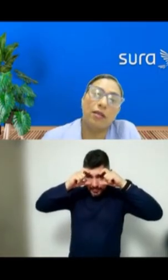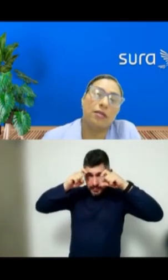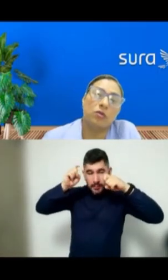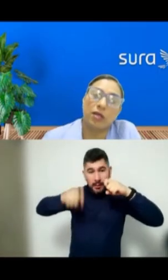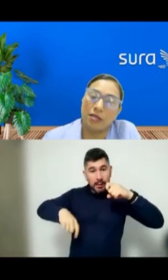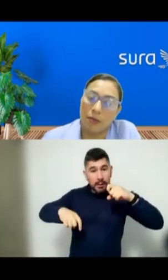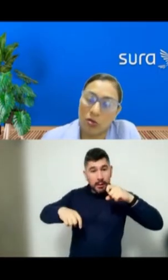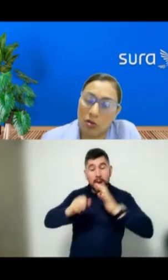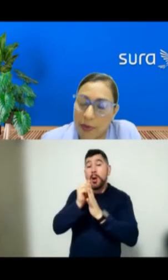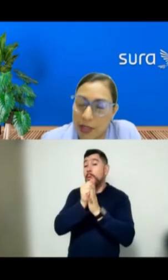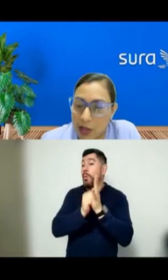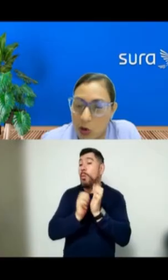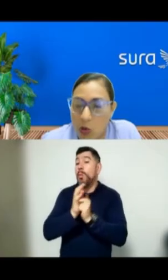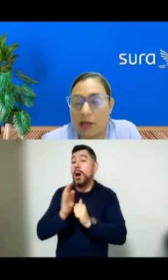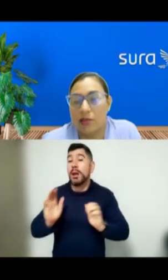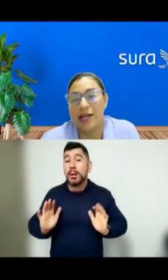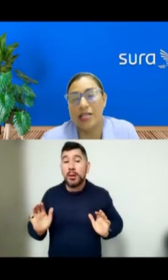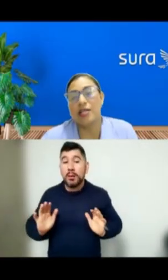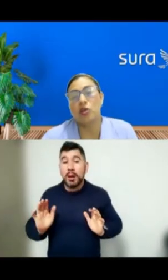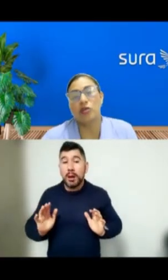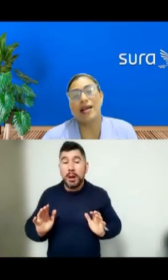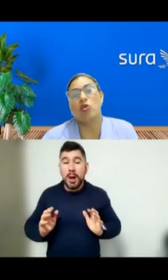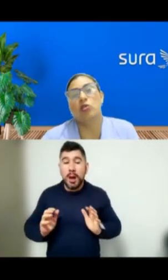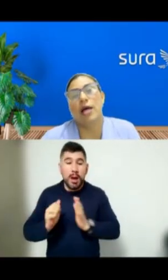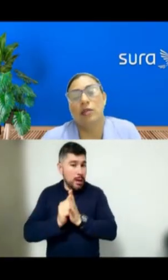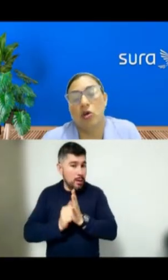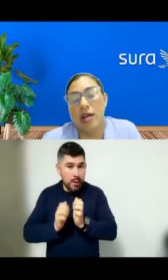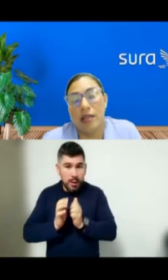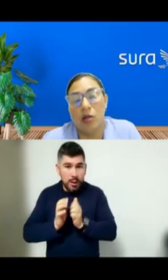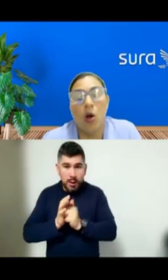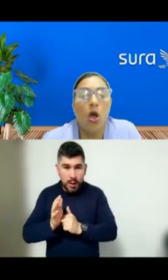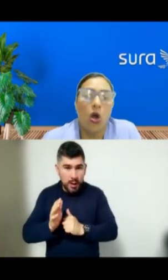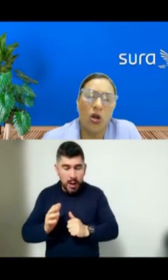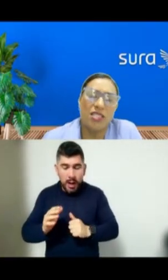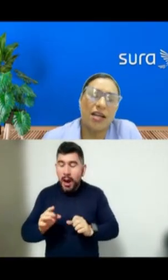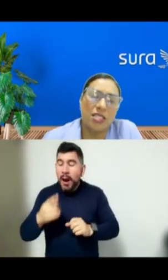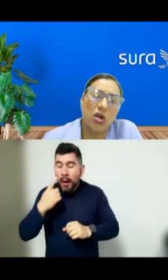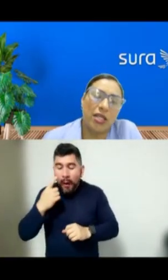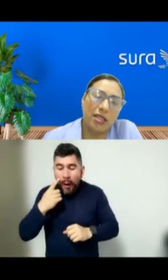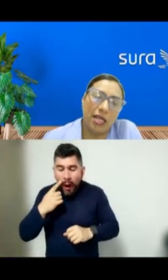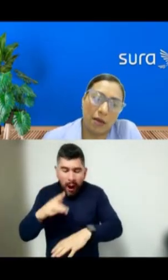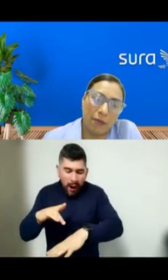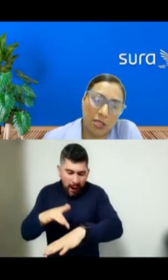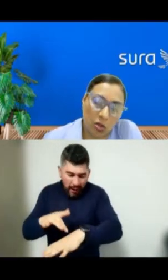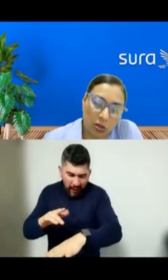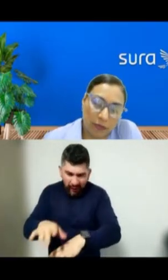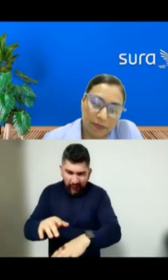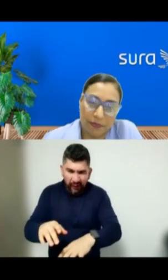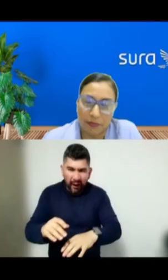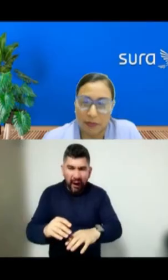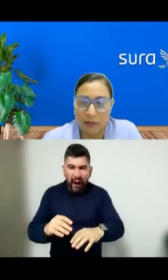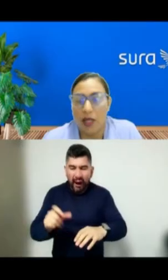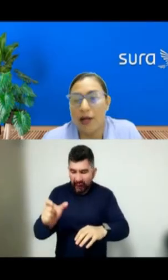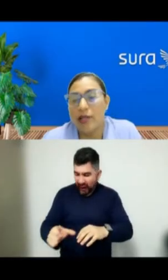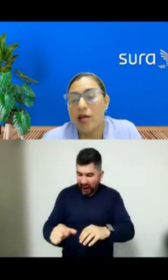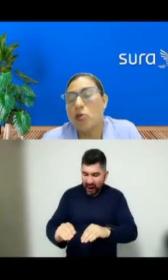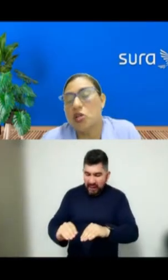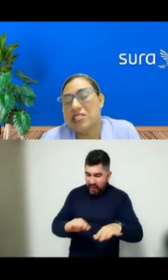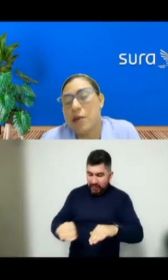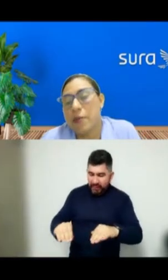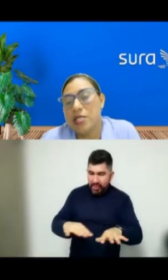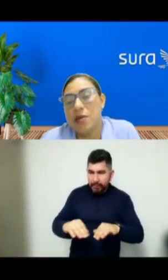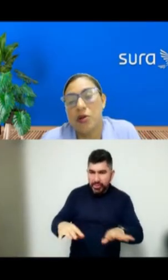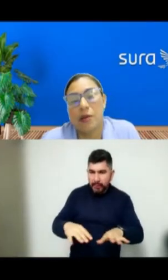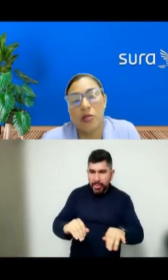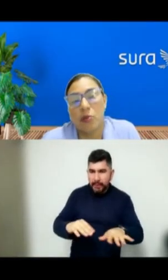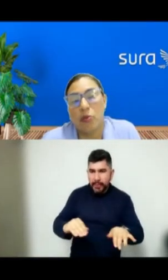solo tengo guantes, utilicemos solamente los guantes. El hecho es que no tenga contacto directo con las secreciones de esta persona. Recuerden,